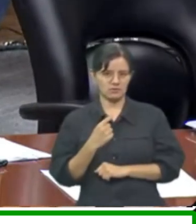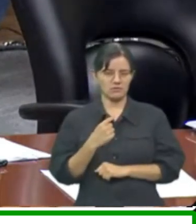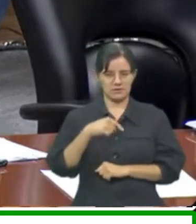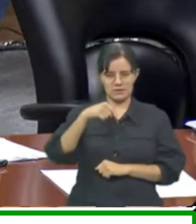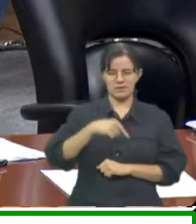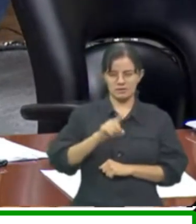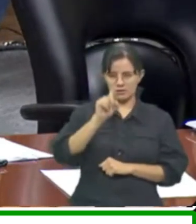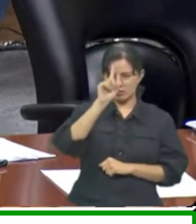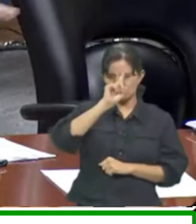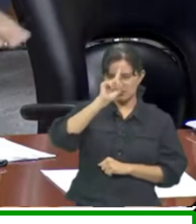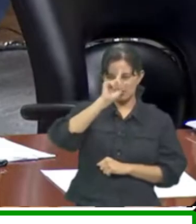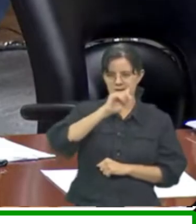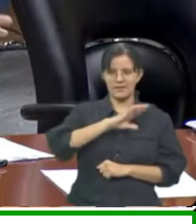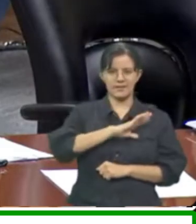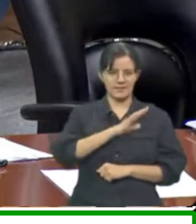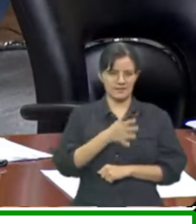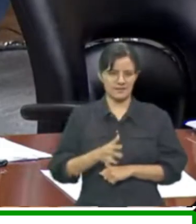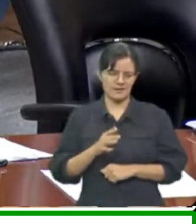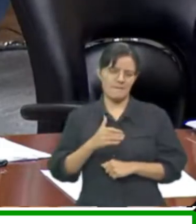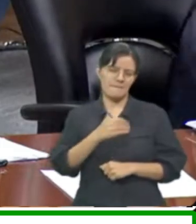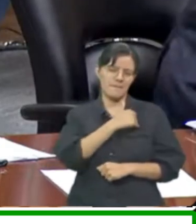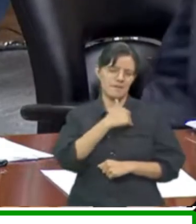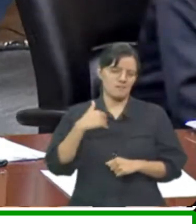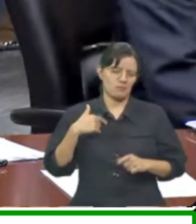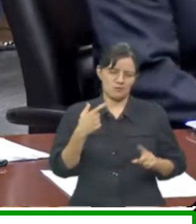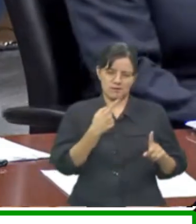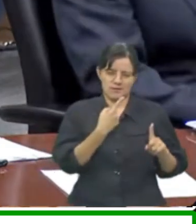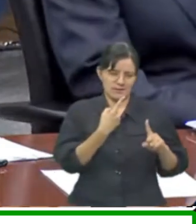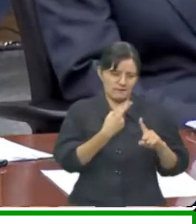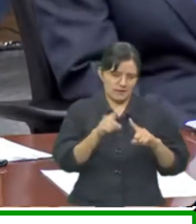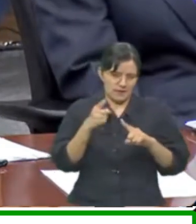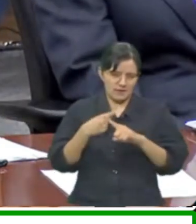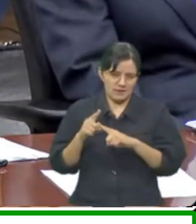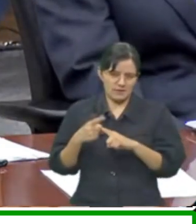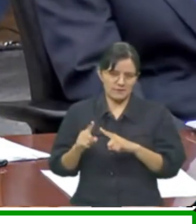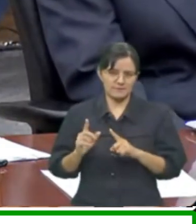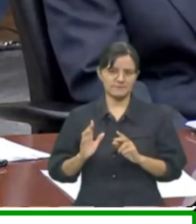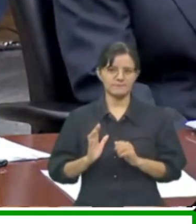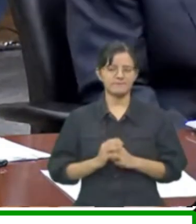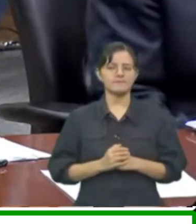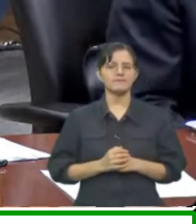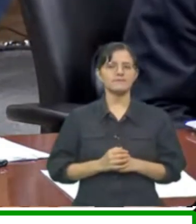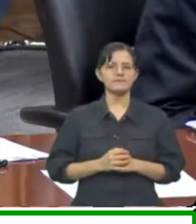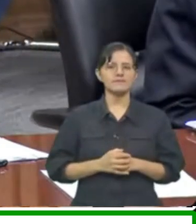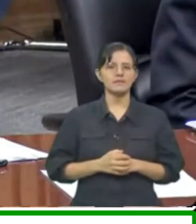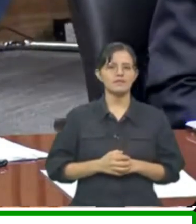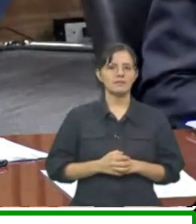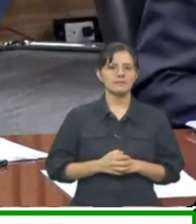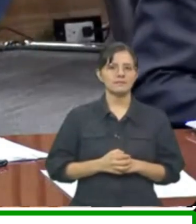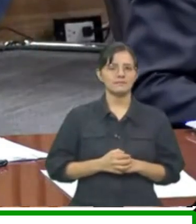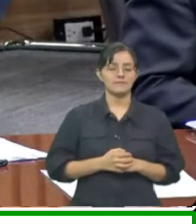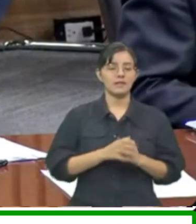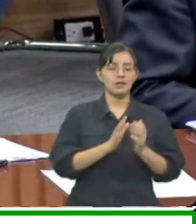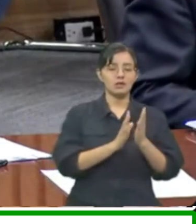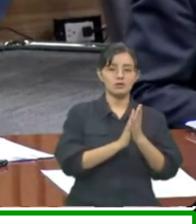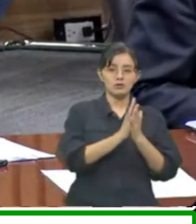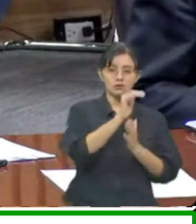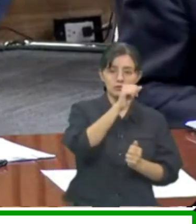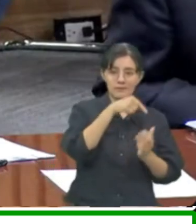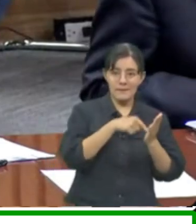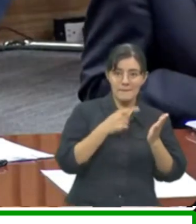General, con integraciones diversas, ha aplicado lo que establece la